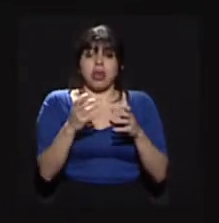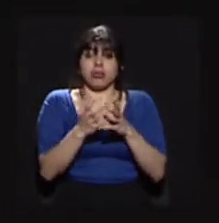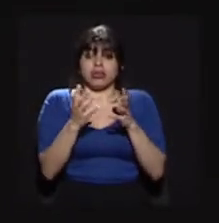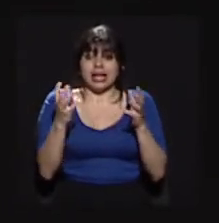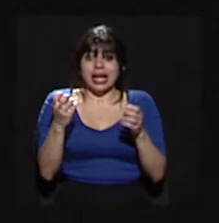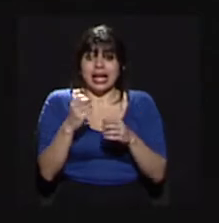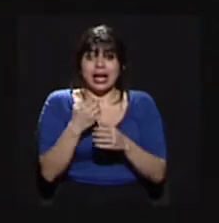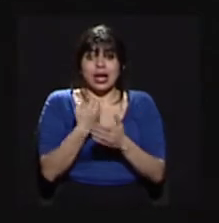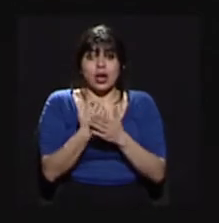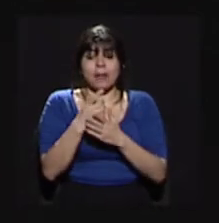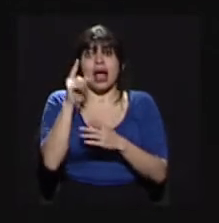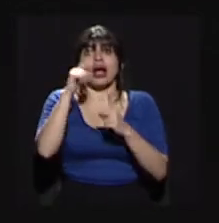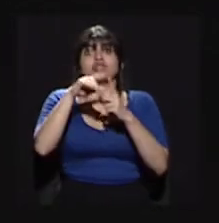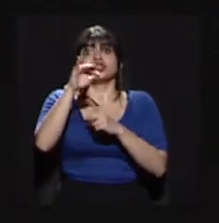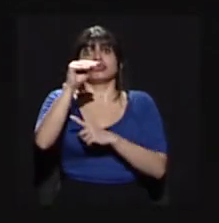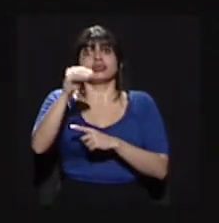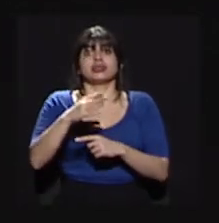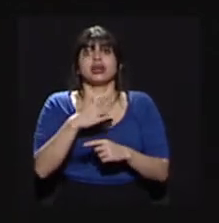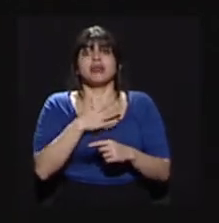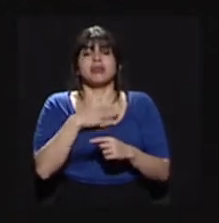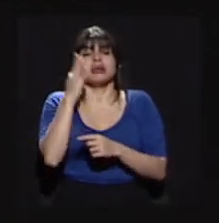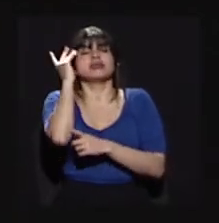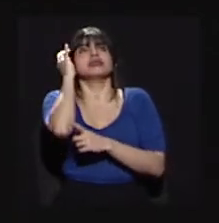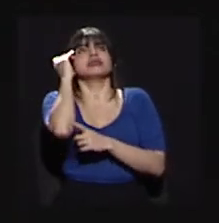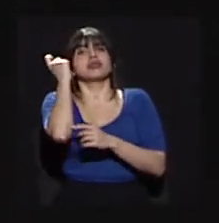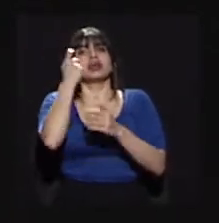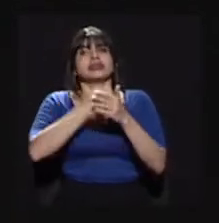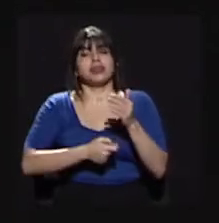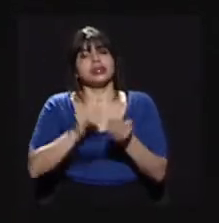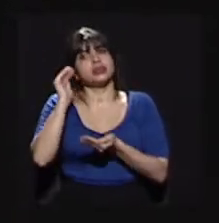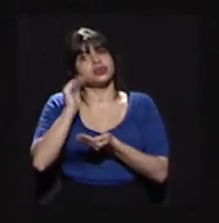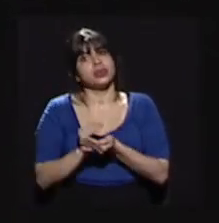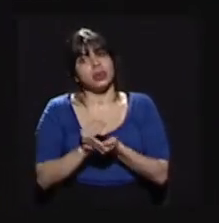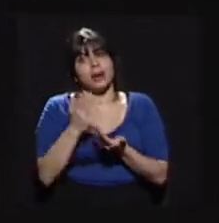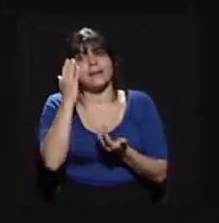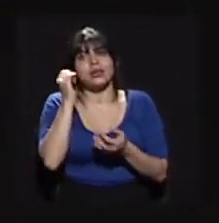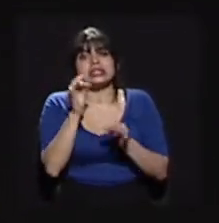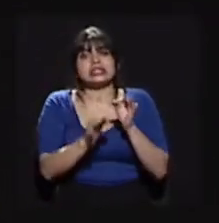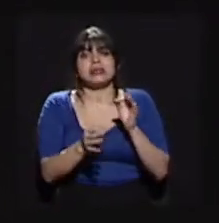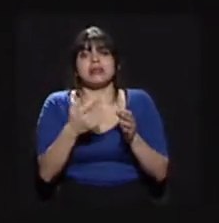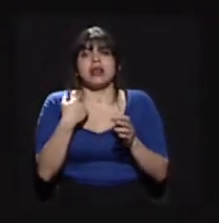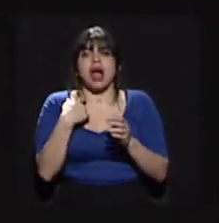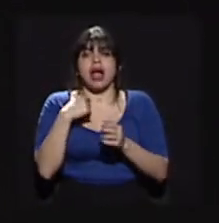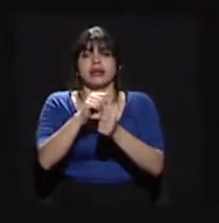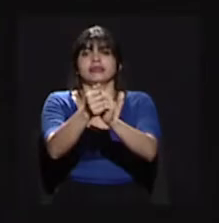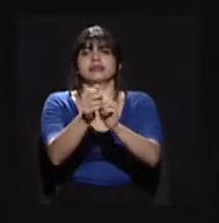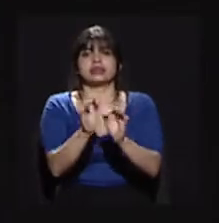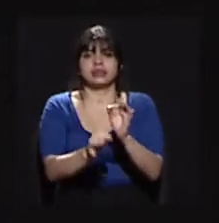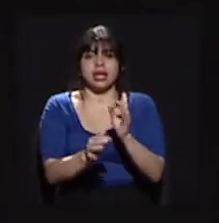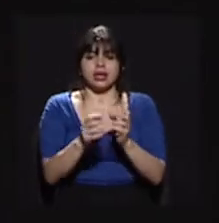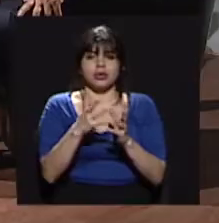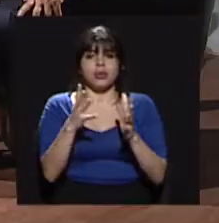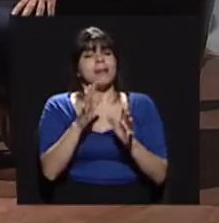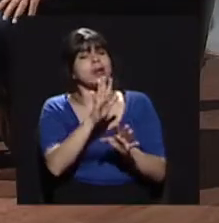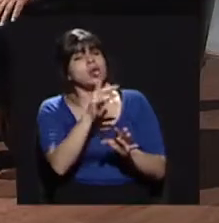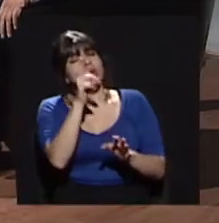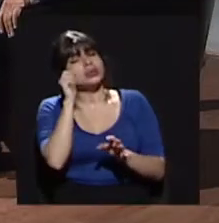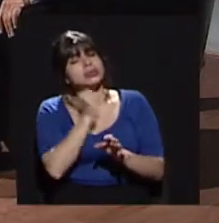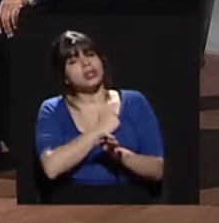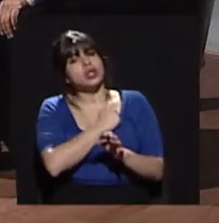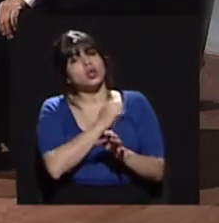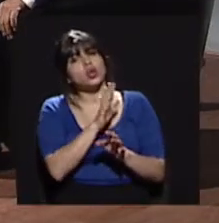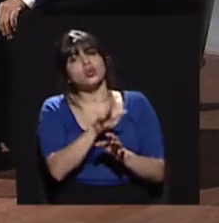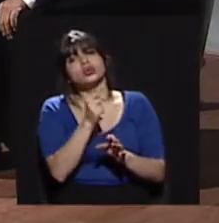al 8 por ciento créanme que mis desvelos por lo fiscal serían bastante menores porque simplemente habría un récord de dinero pero